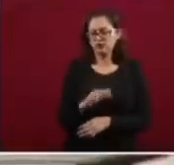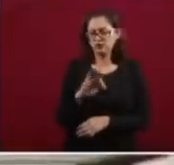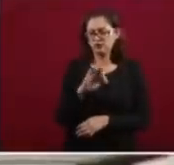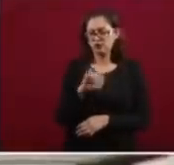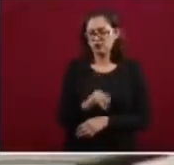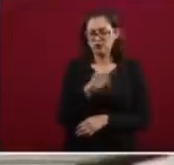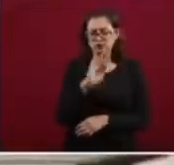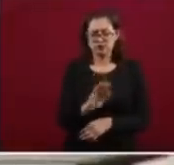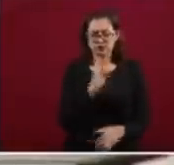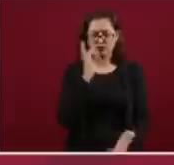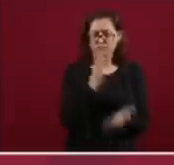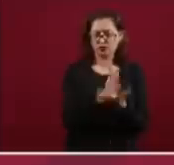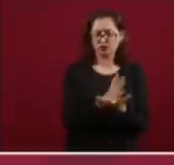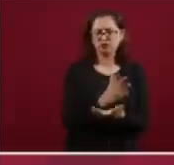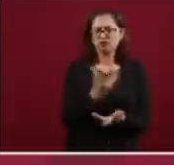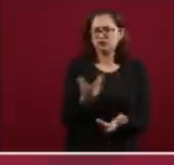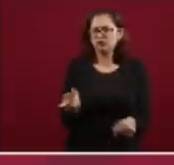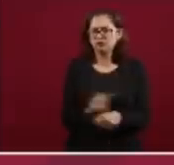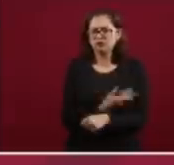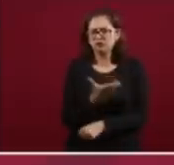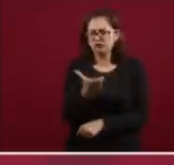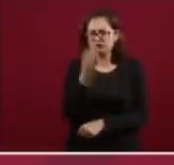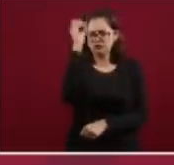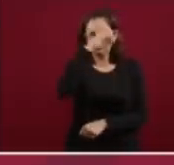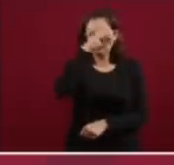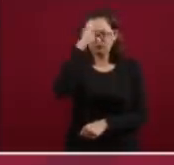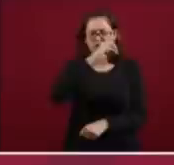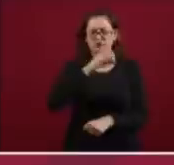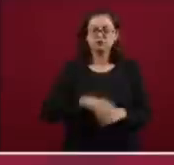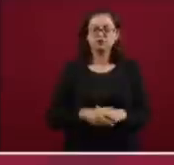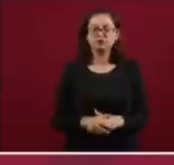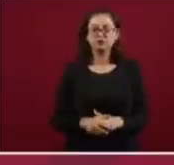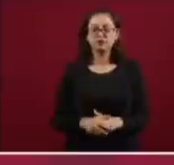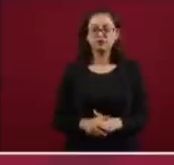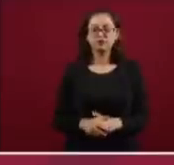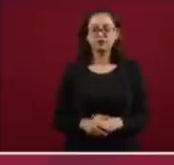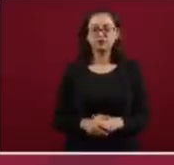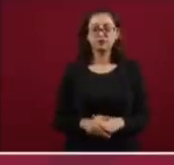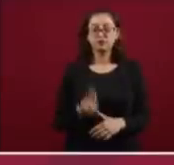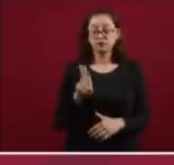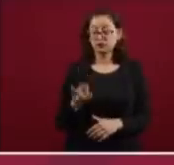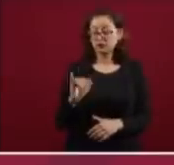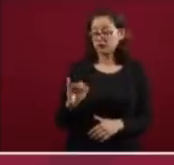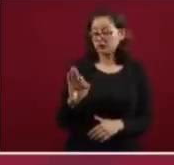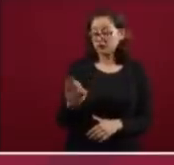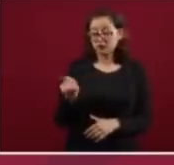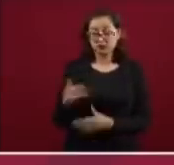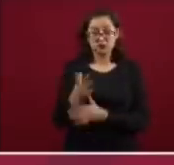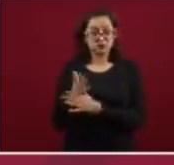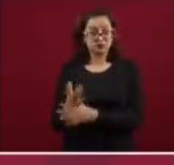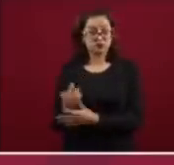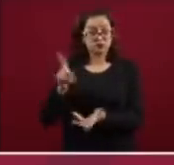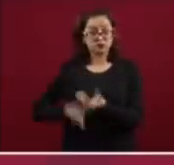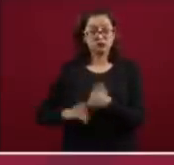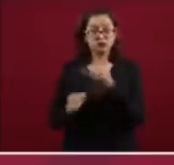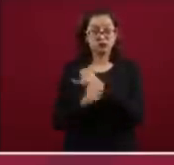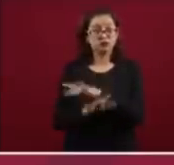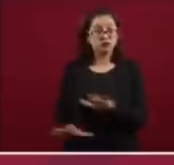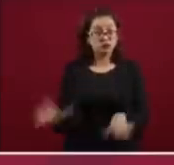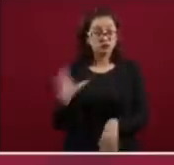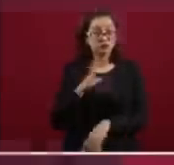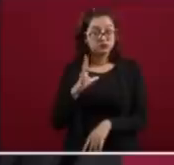esto bueno este su inteligencia financiera tiene esa información